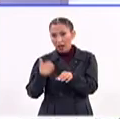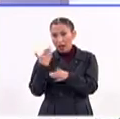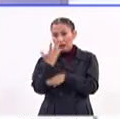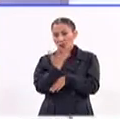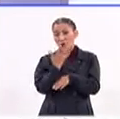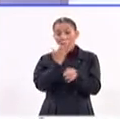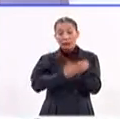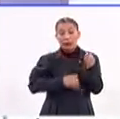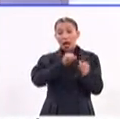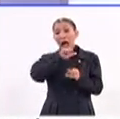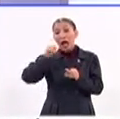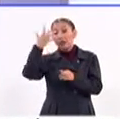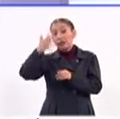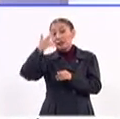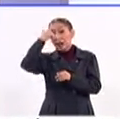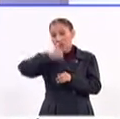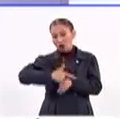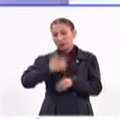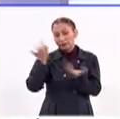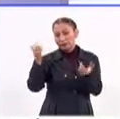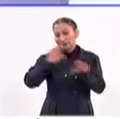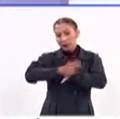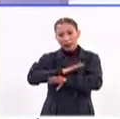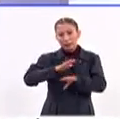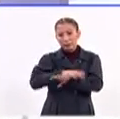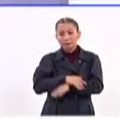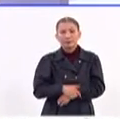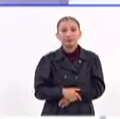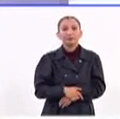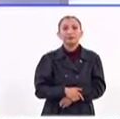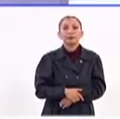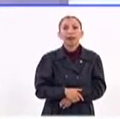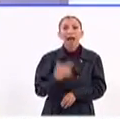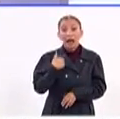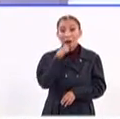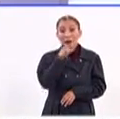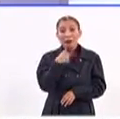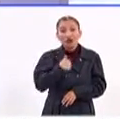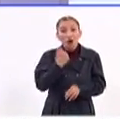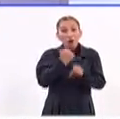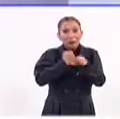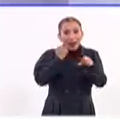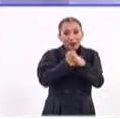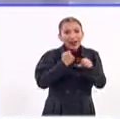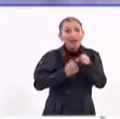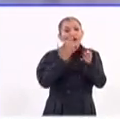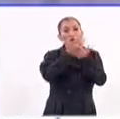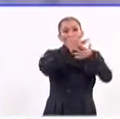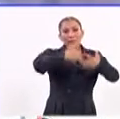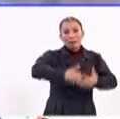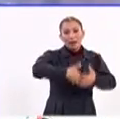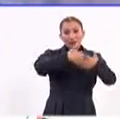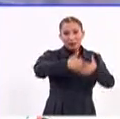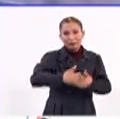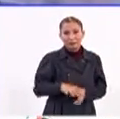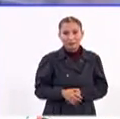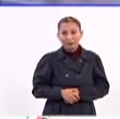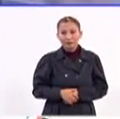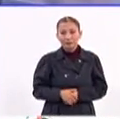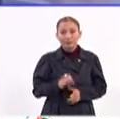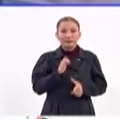de 5 de la tarde a 10 de la noche. Entonces eso sí. Pero, y estoy haciendo prácticas en una empresa. Mira qué